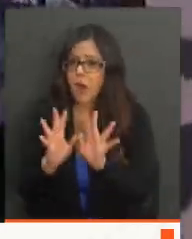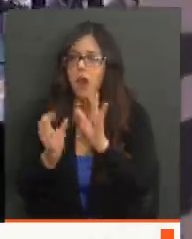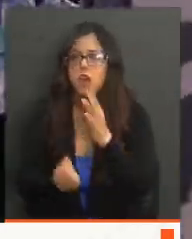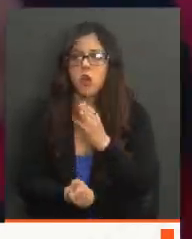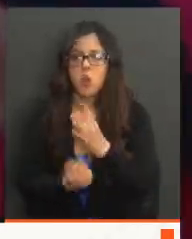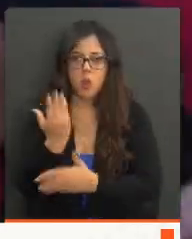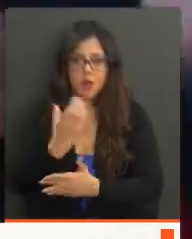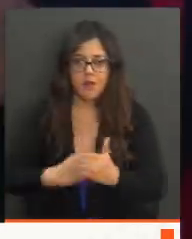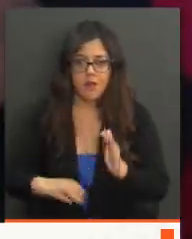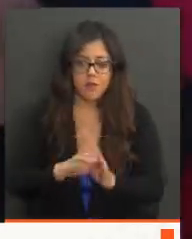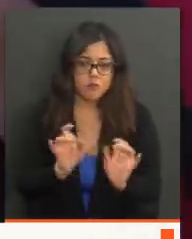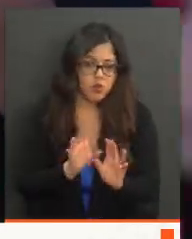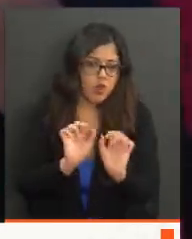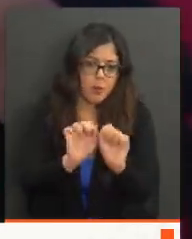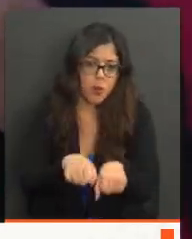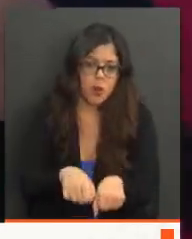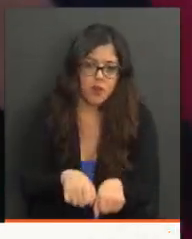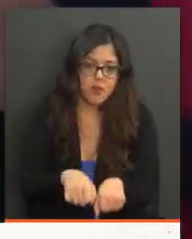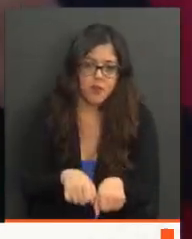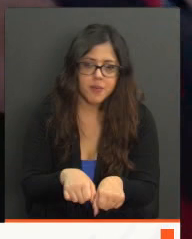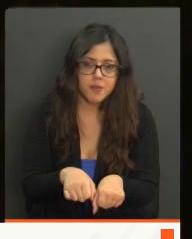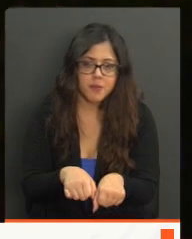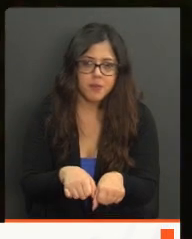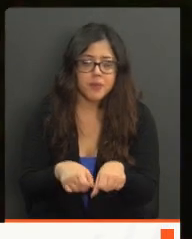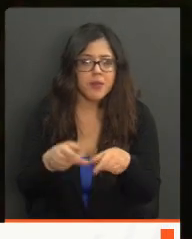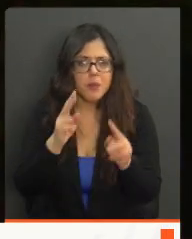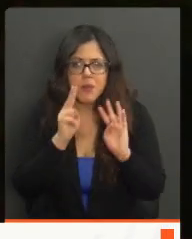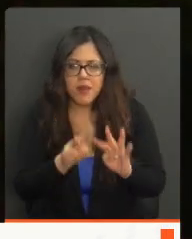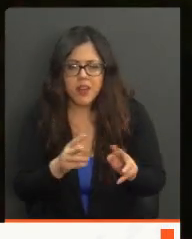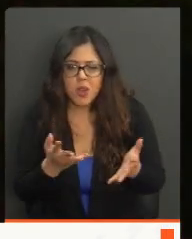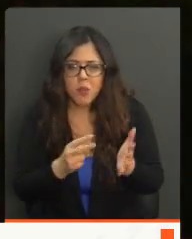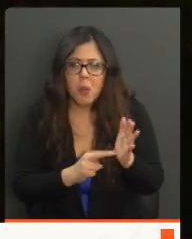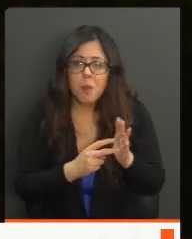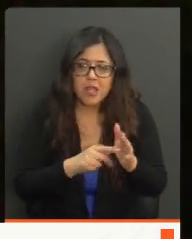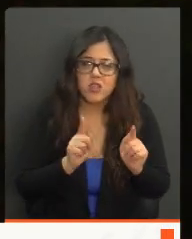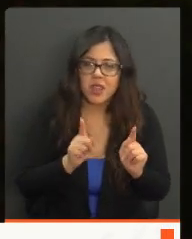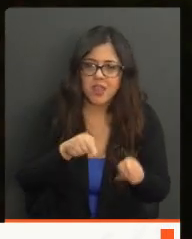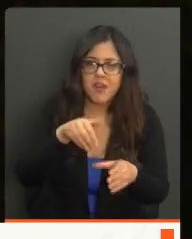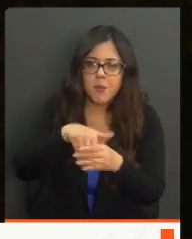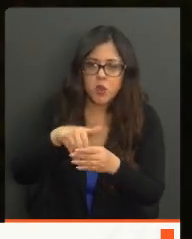en caso de aprobarse la nueva constitución, para ver cómo se hace este paso, van a empezar a votarse el